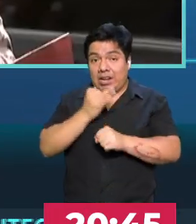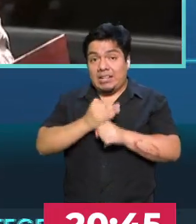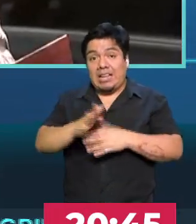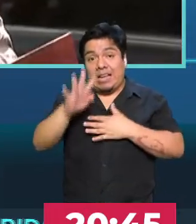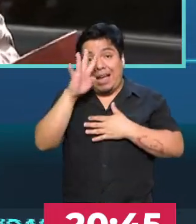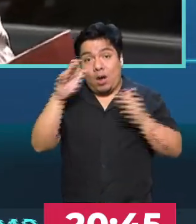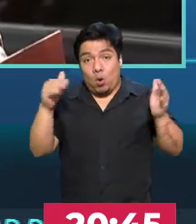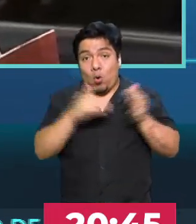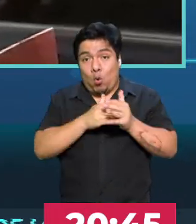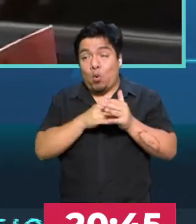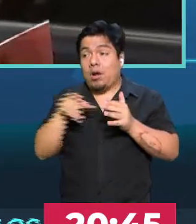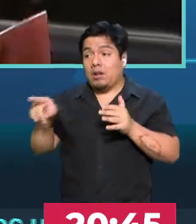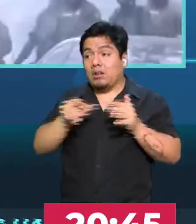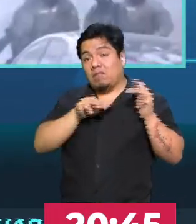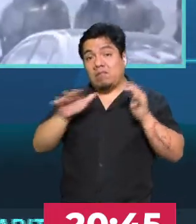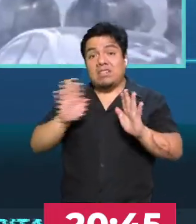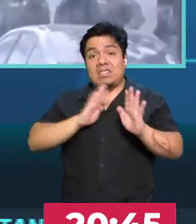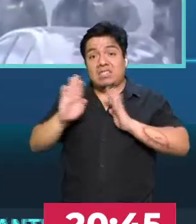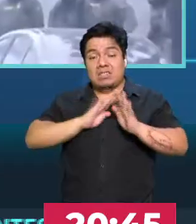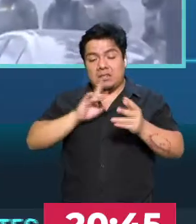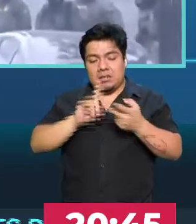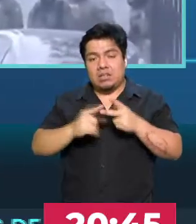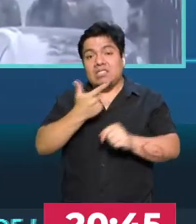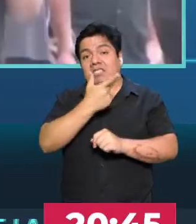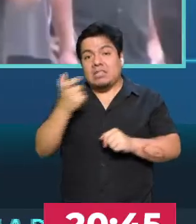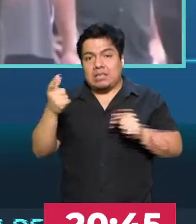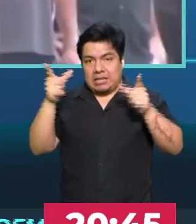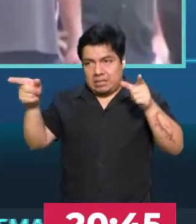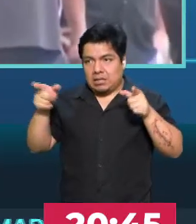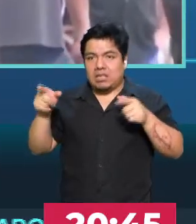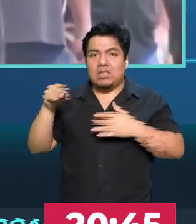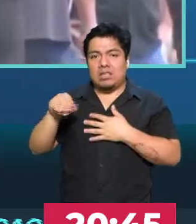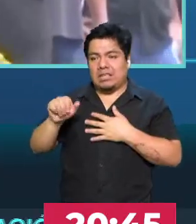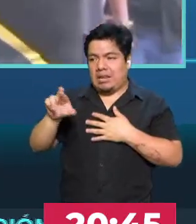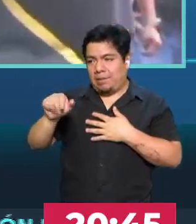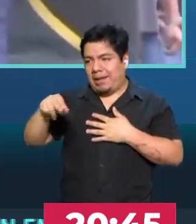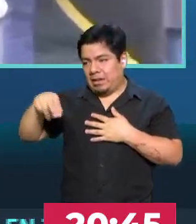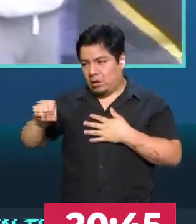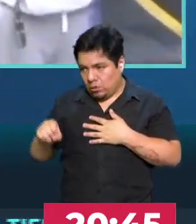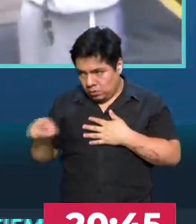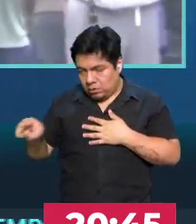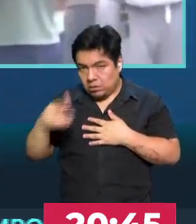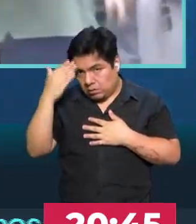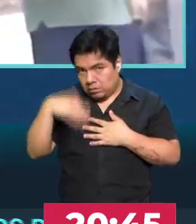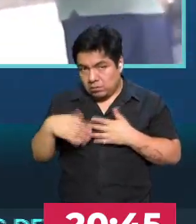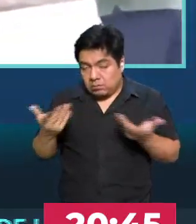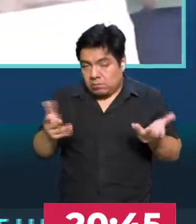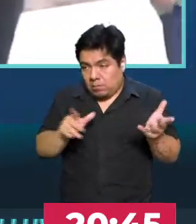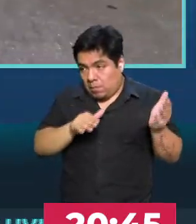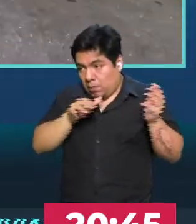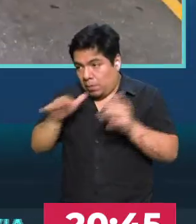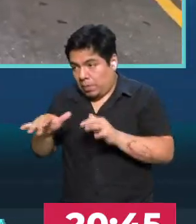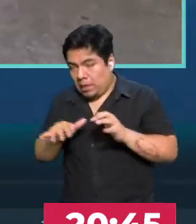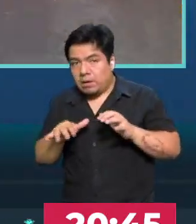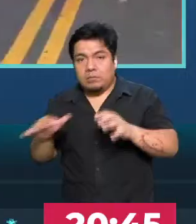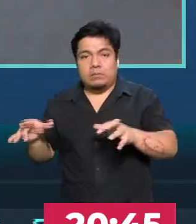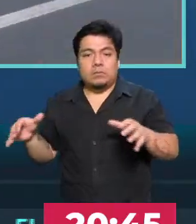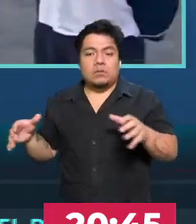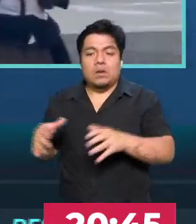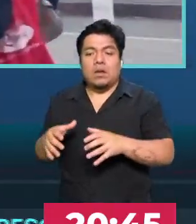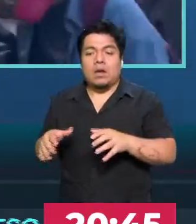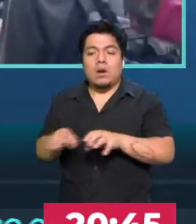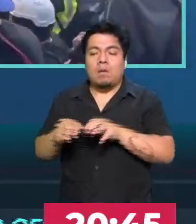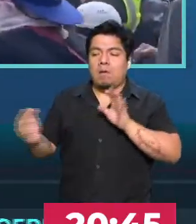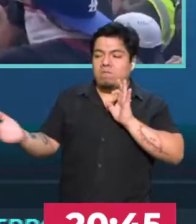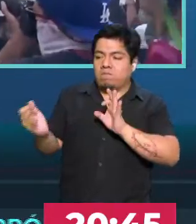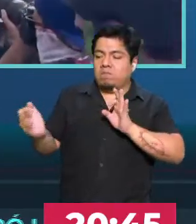efectivos de la Guardia Nacional más 700 marinos que están evidentemente pues en una especie de choque